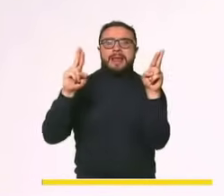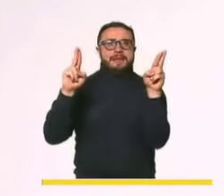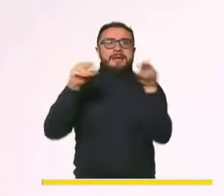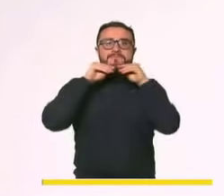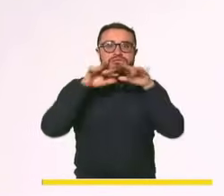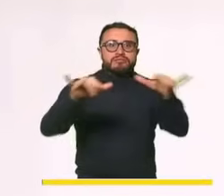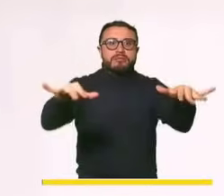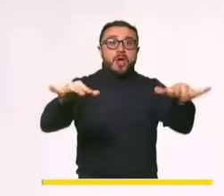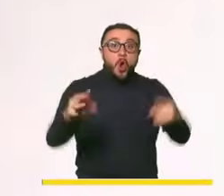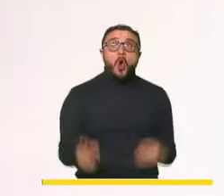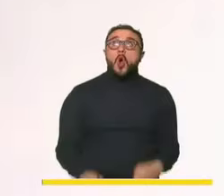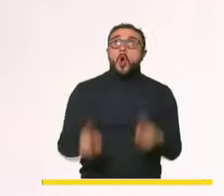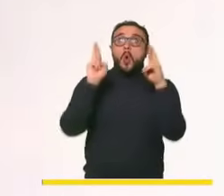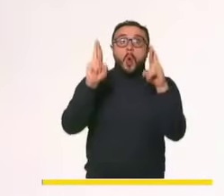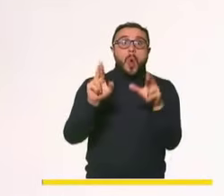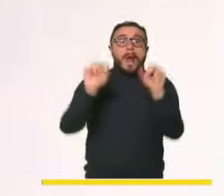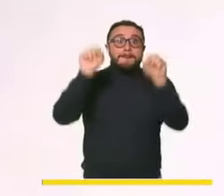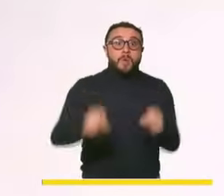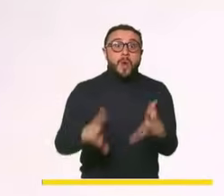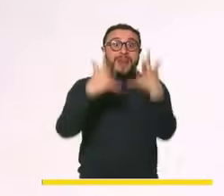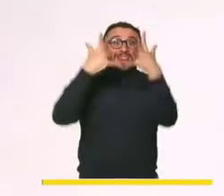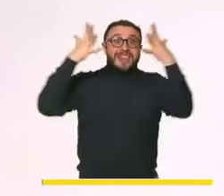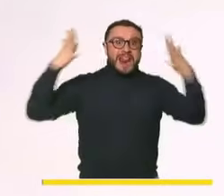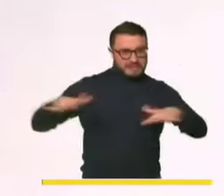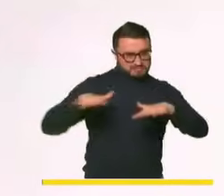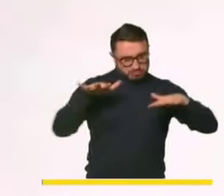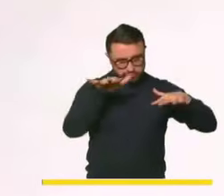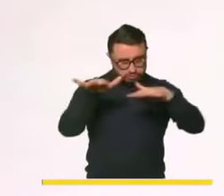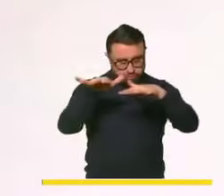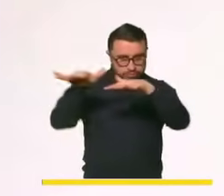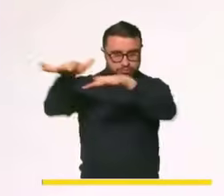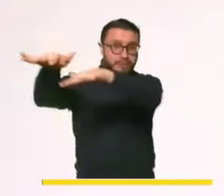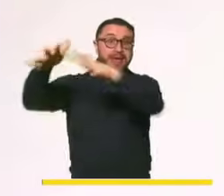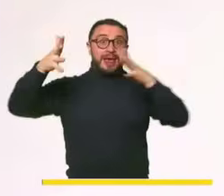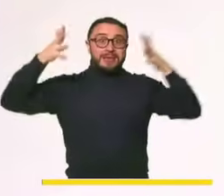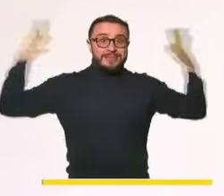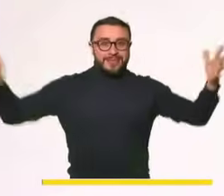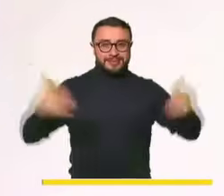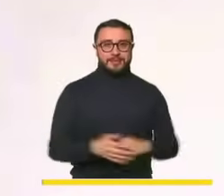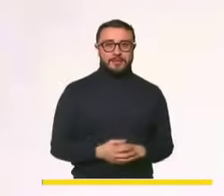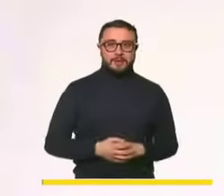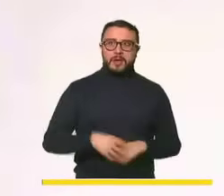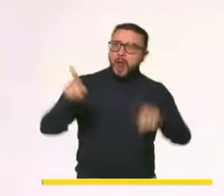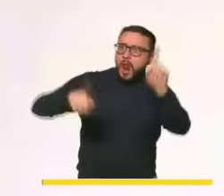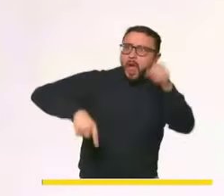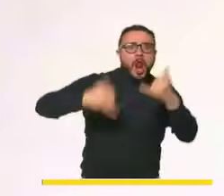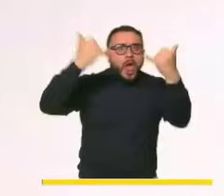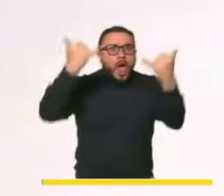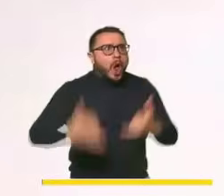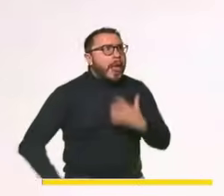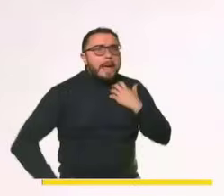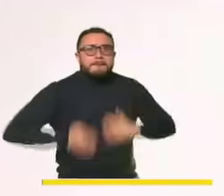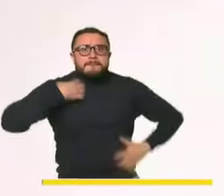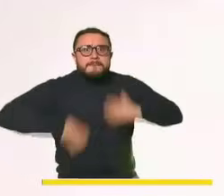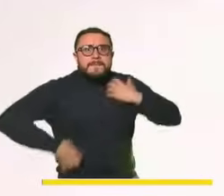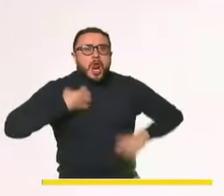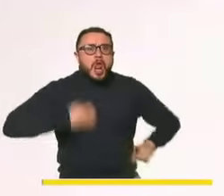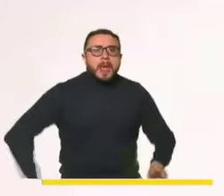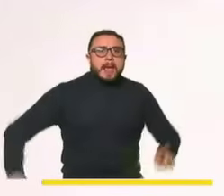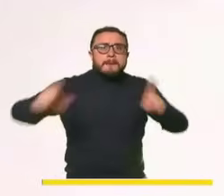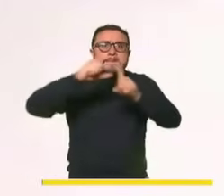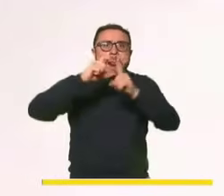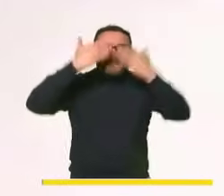salir en grandes movilizaciones. Hay quienes ahora le tienen temor a la